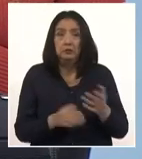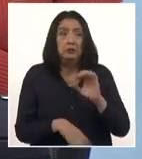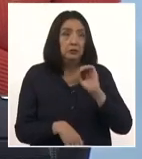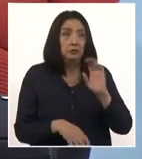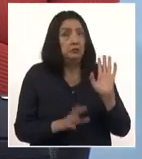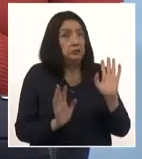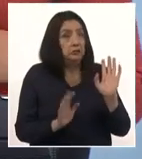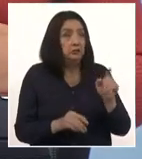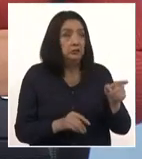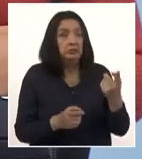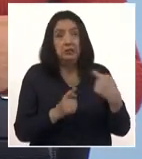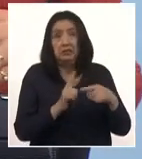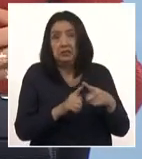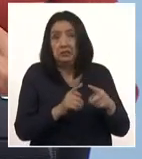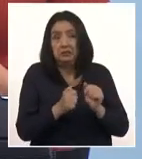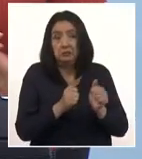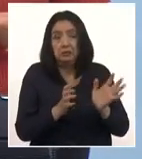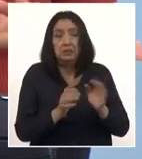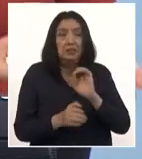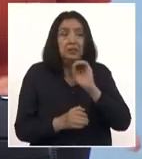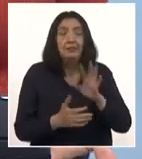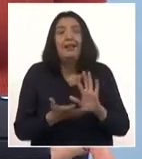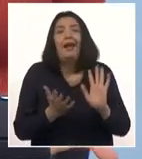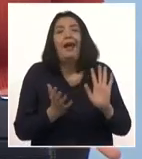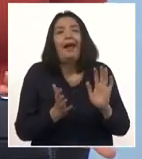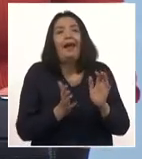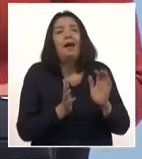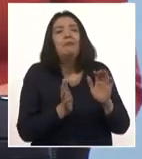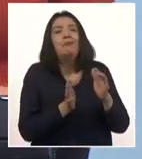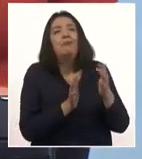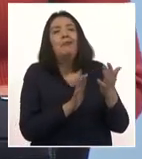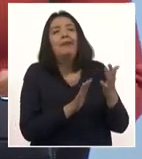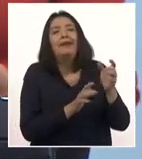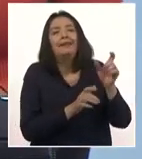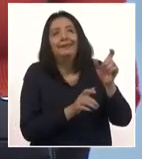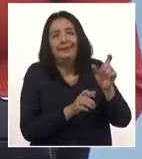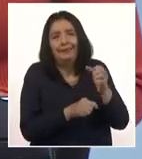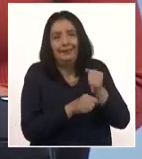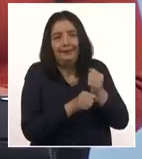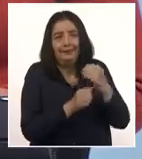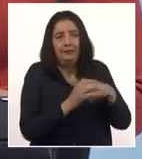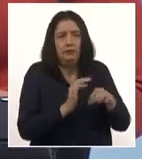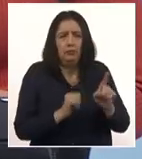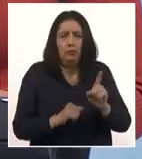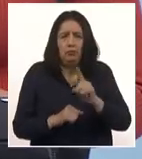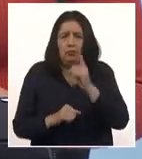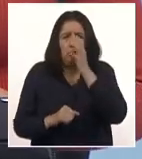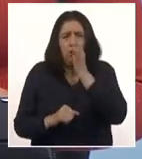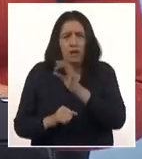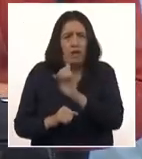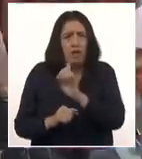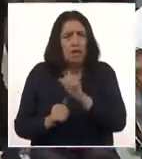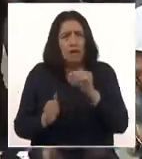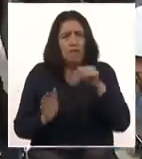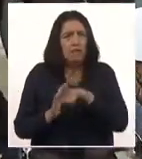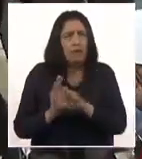aseguran que el ex candidato se refería a la muerte civil y señalan que Aliaga no cree en la pena de muerte.